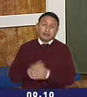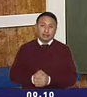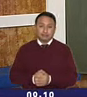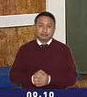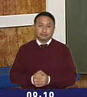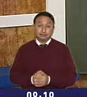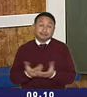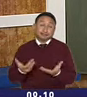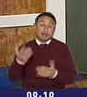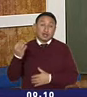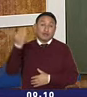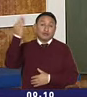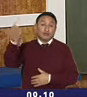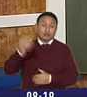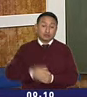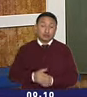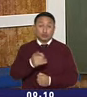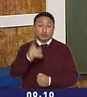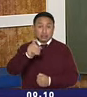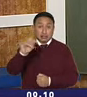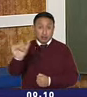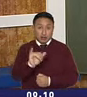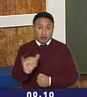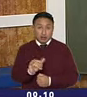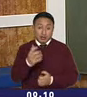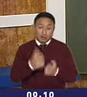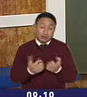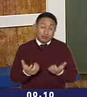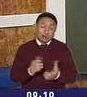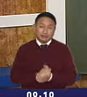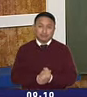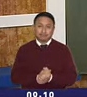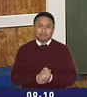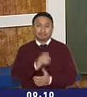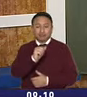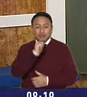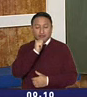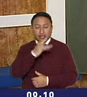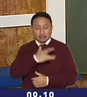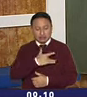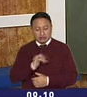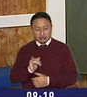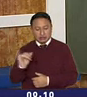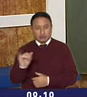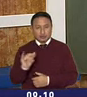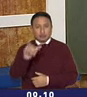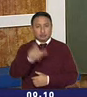quita que a futuro, pues, también usted se encuentre en circunstancias similares? Falta de empatía de la